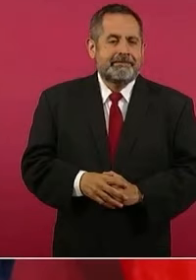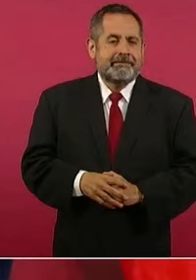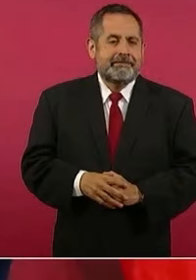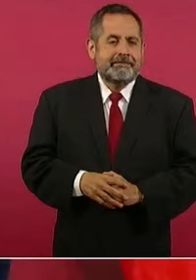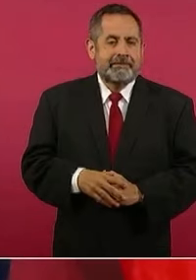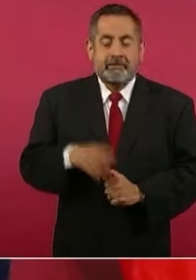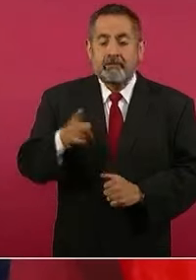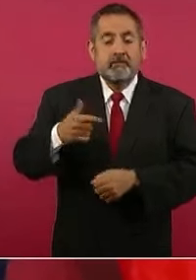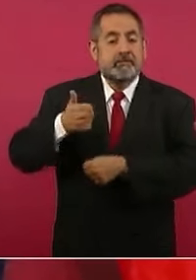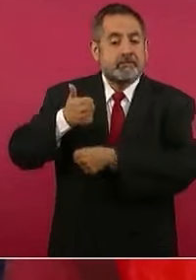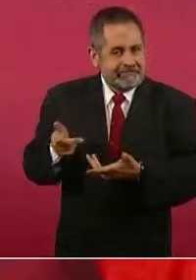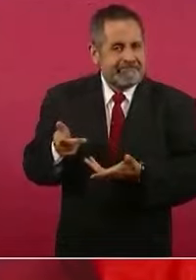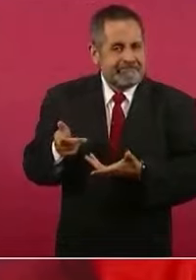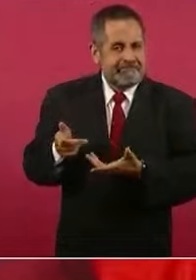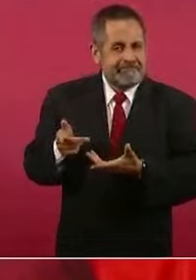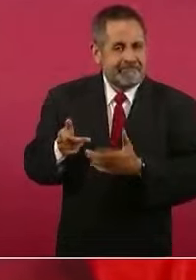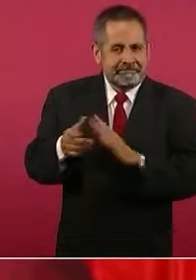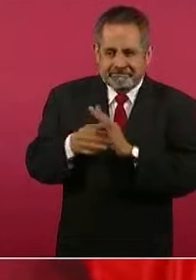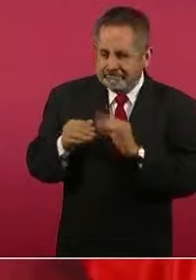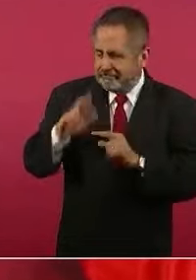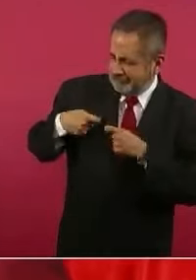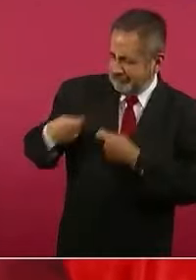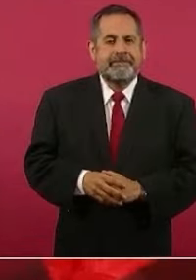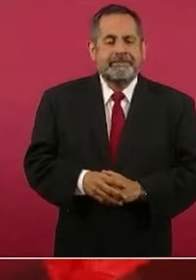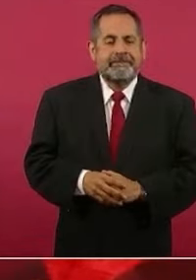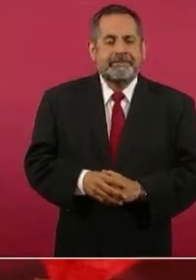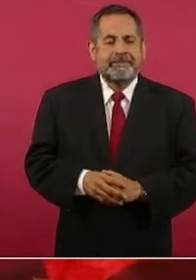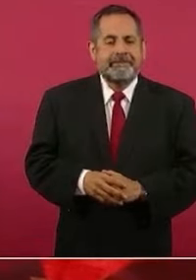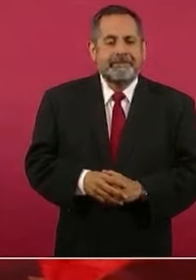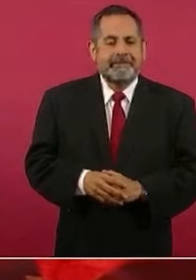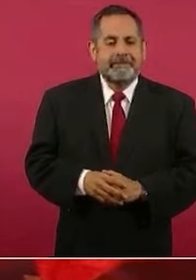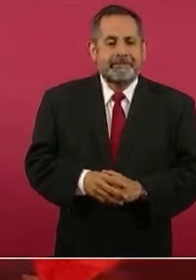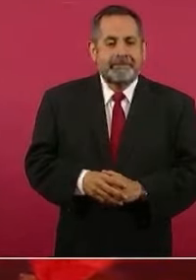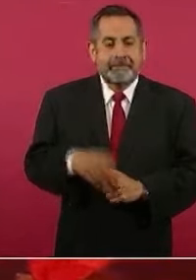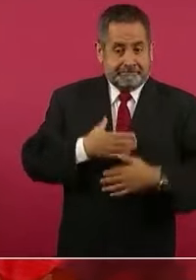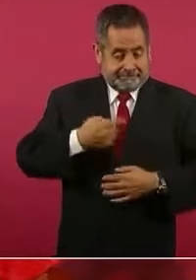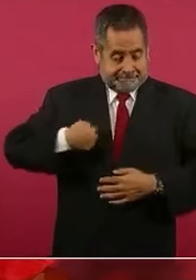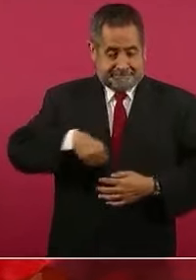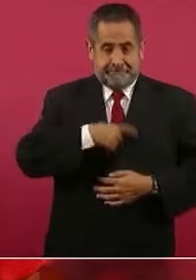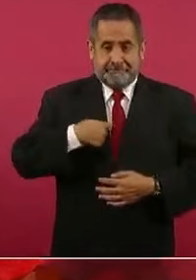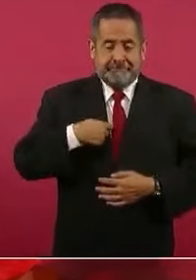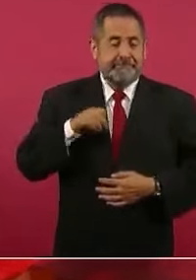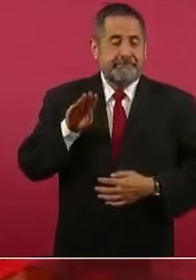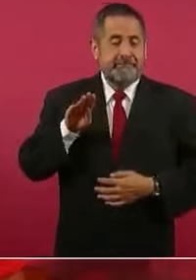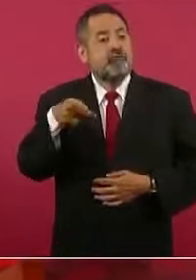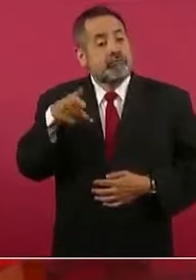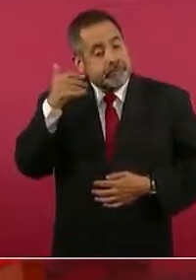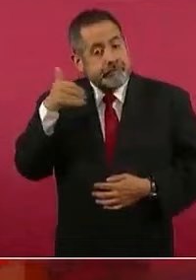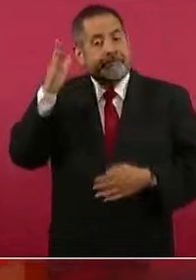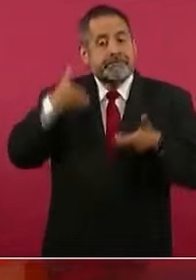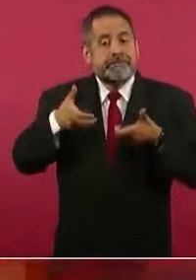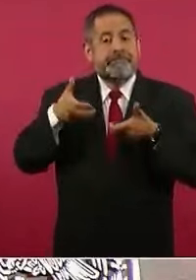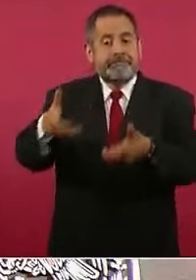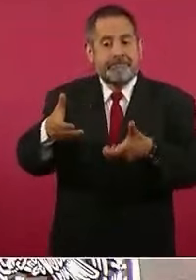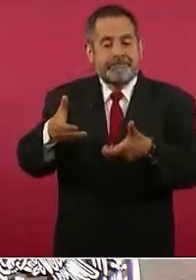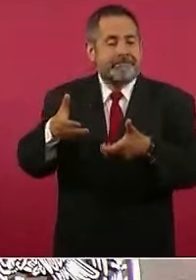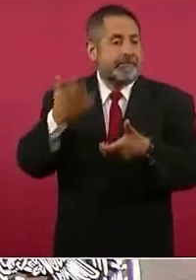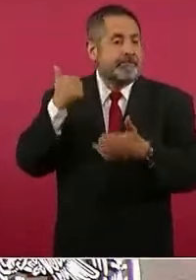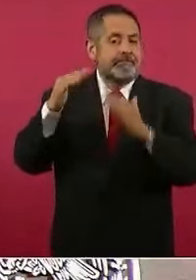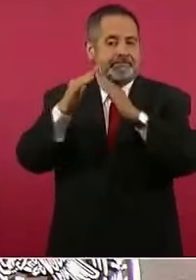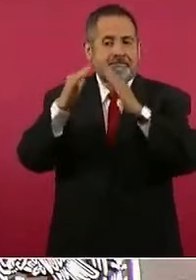sus abuelos, sus papás, se están recordando siempre. Entonces, está el número 95, que es el número de la casa donde